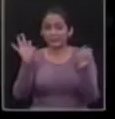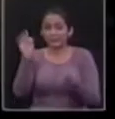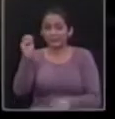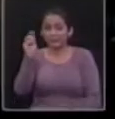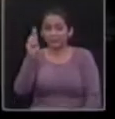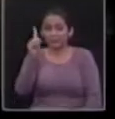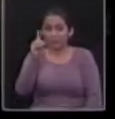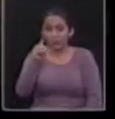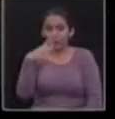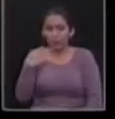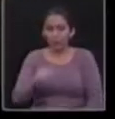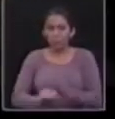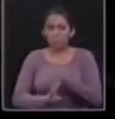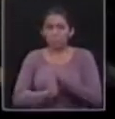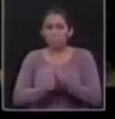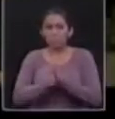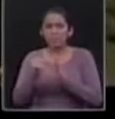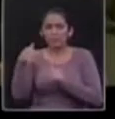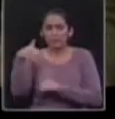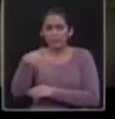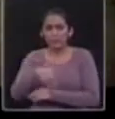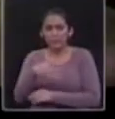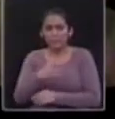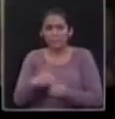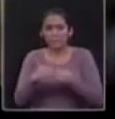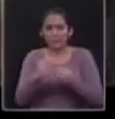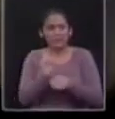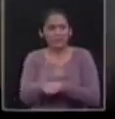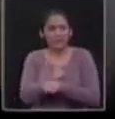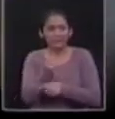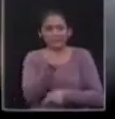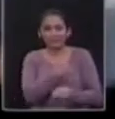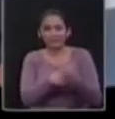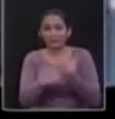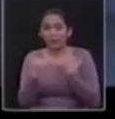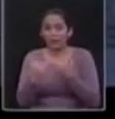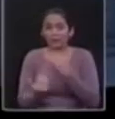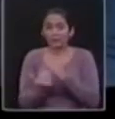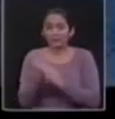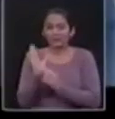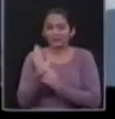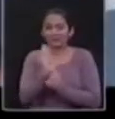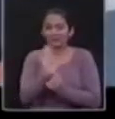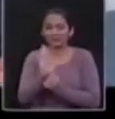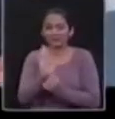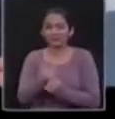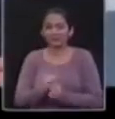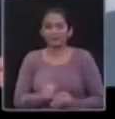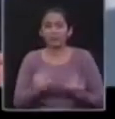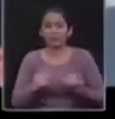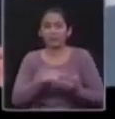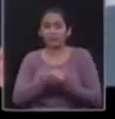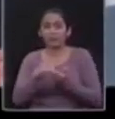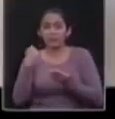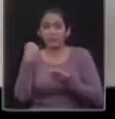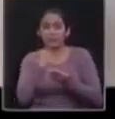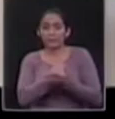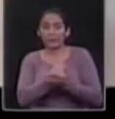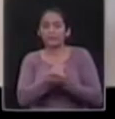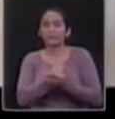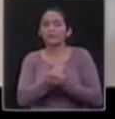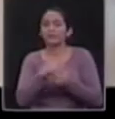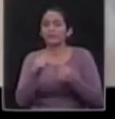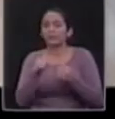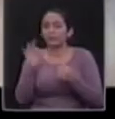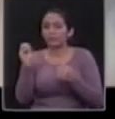en Sudamérica, presentó sus más recientes y modernos vehículos. Este año estamos lanzando dos iconos de marca. En primer lugar, estamos lanzando el